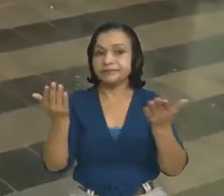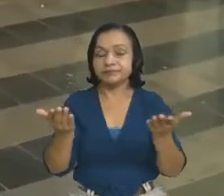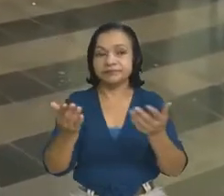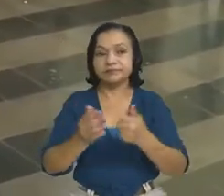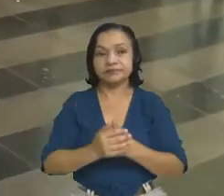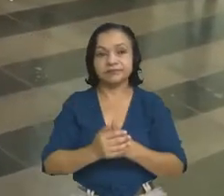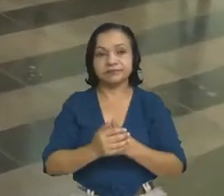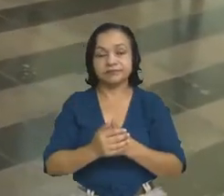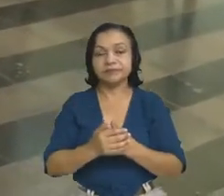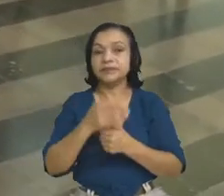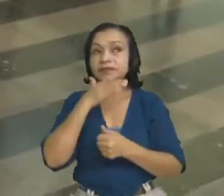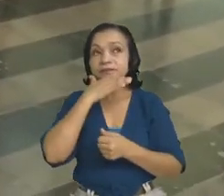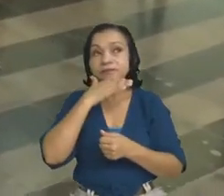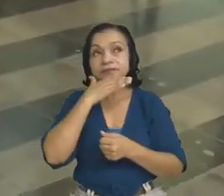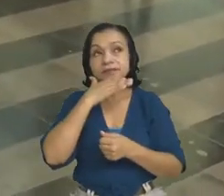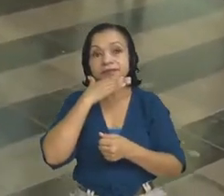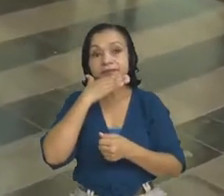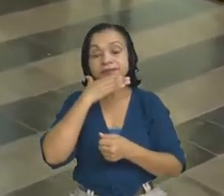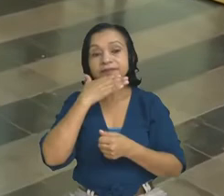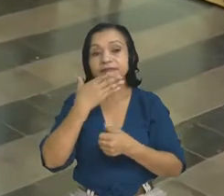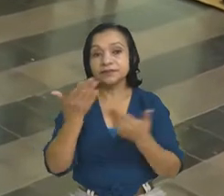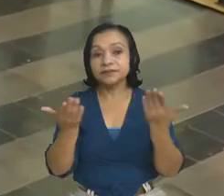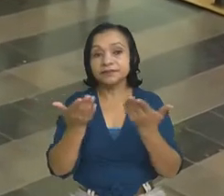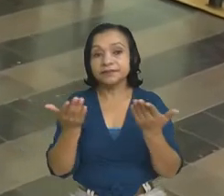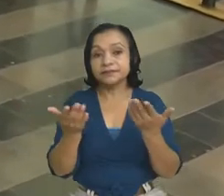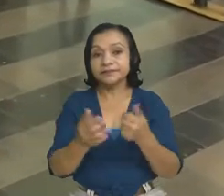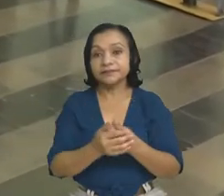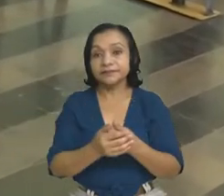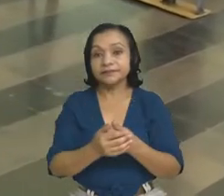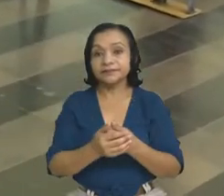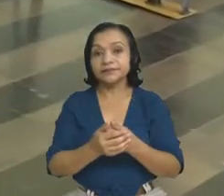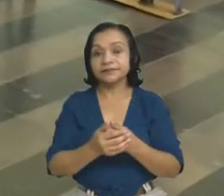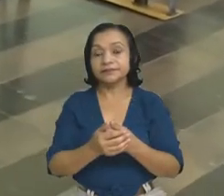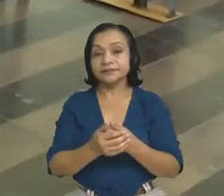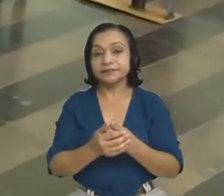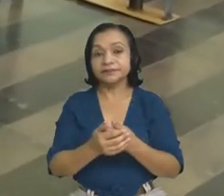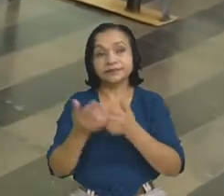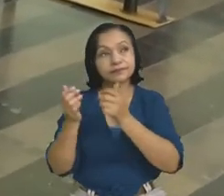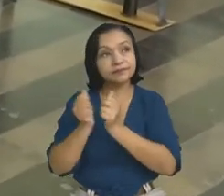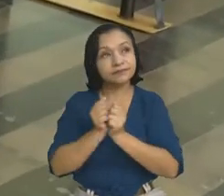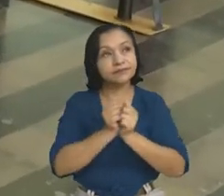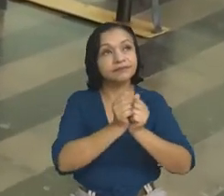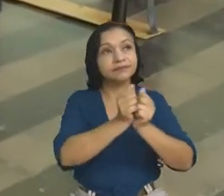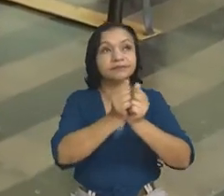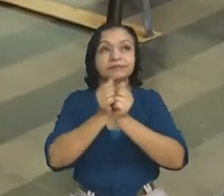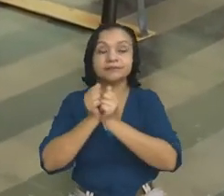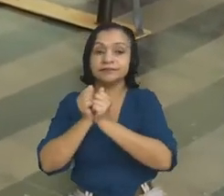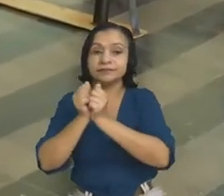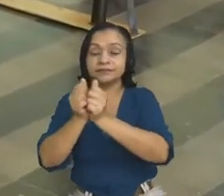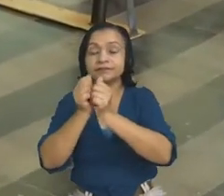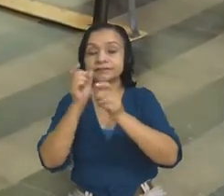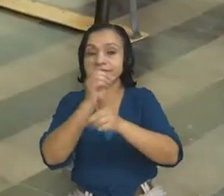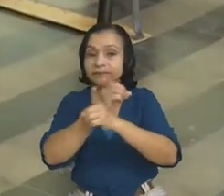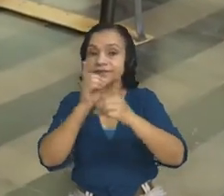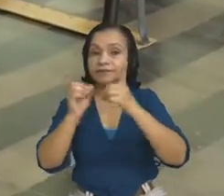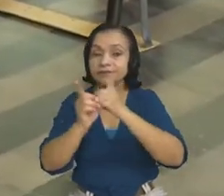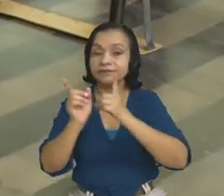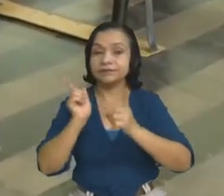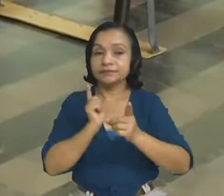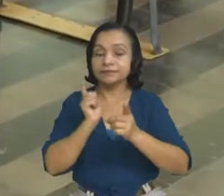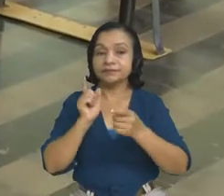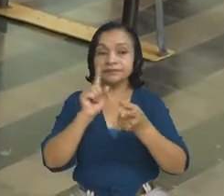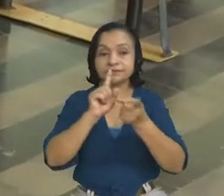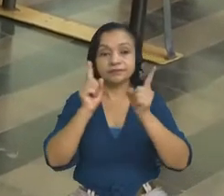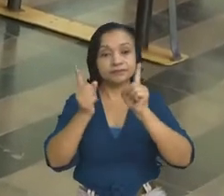con una discapacidad, creo que es más complejo este proceso, y sin duda alguna este acompañamiento que se brinda garantiza precisamente esa